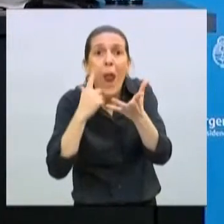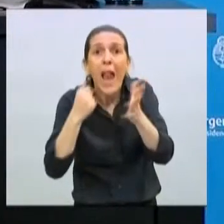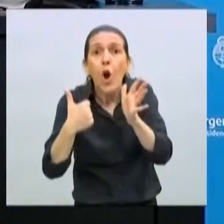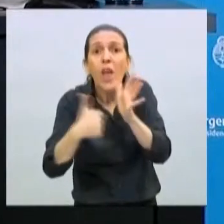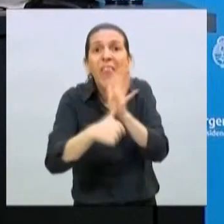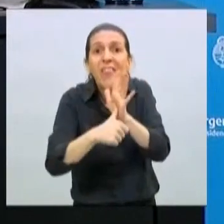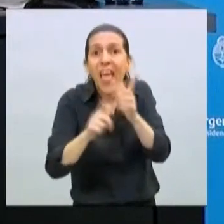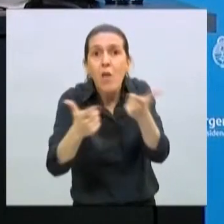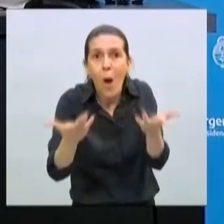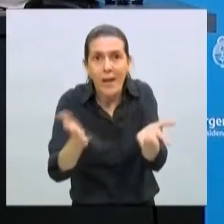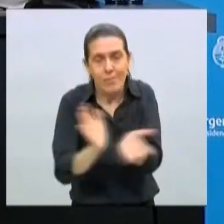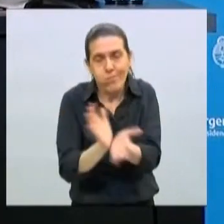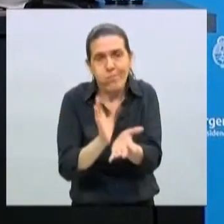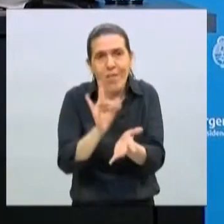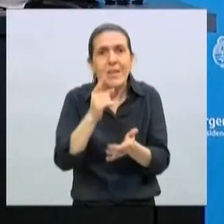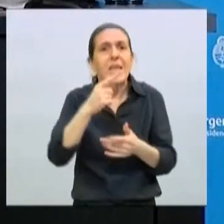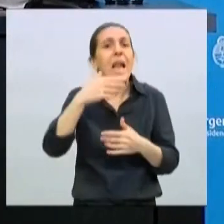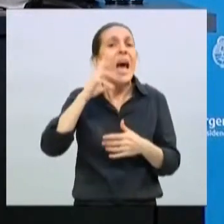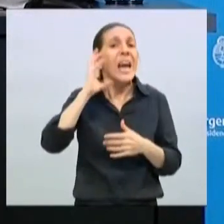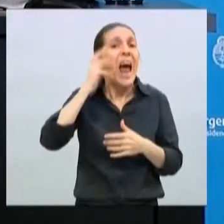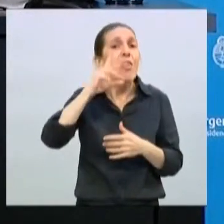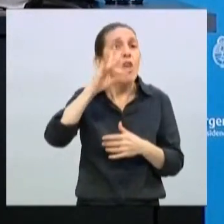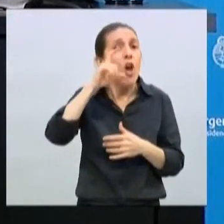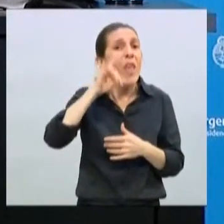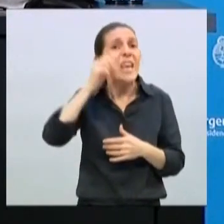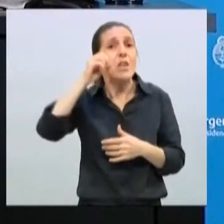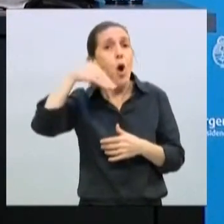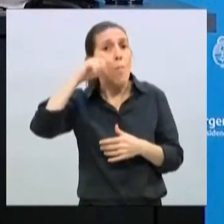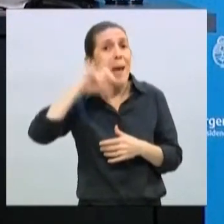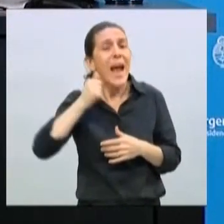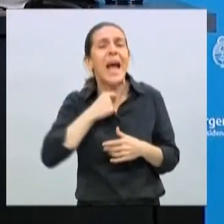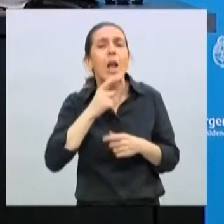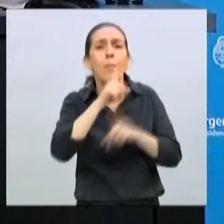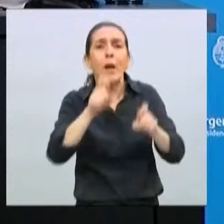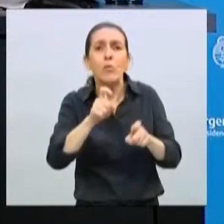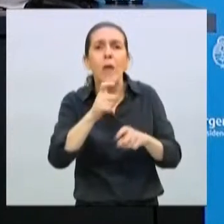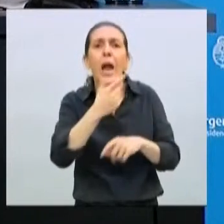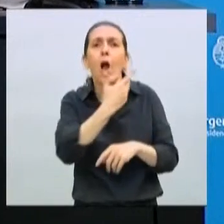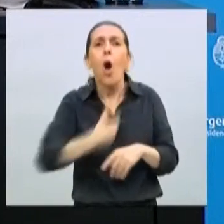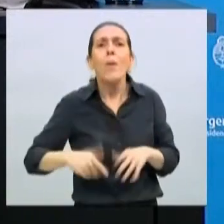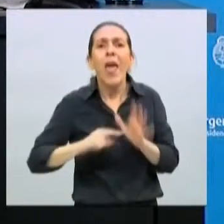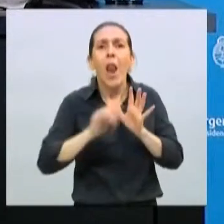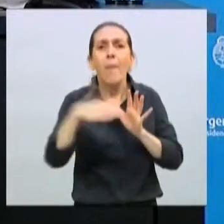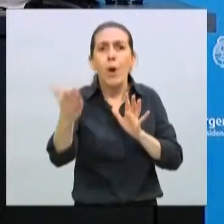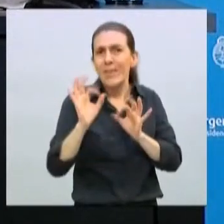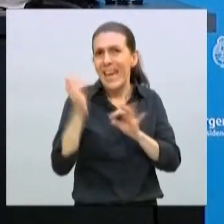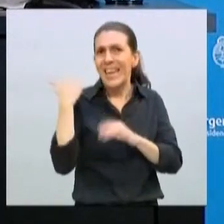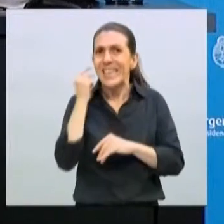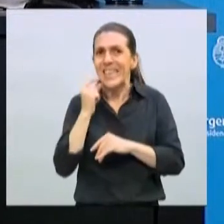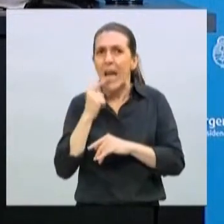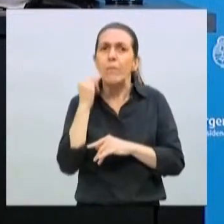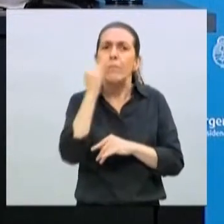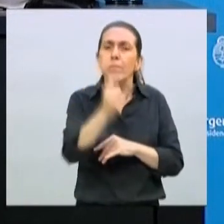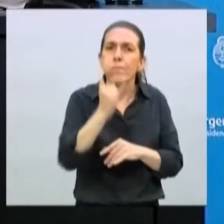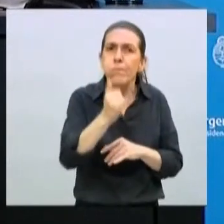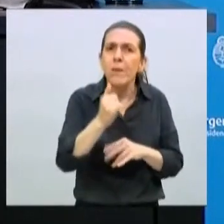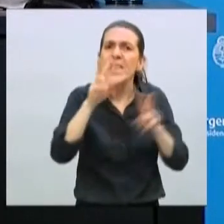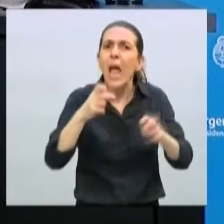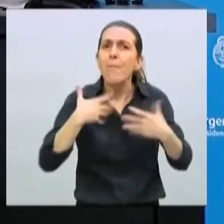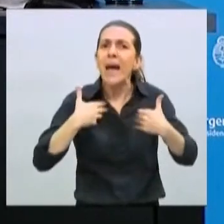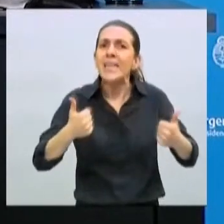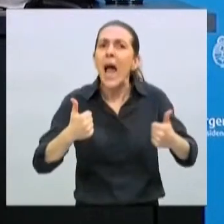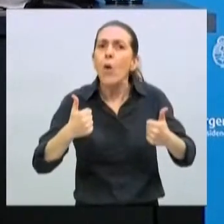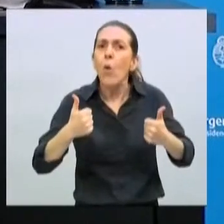Presidente, buenas noches. Mariano Onega, de Radio 10. Le quería preguntar, recién el gobernador de la provincia hablaba de la situación de la salud en